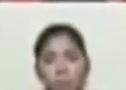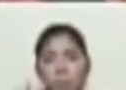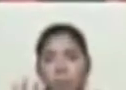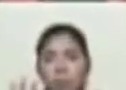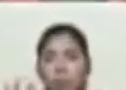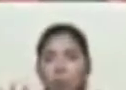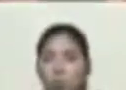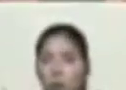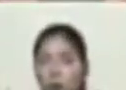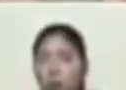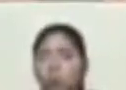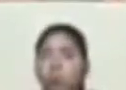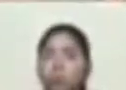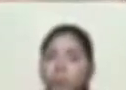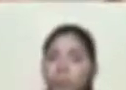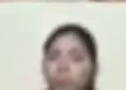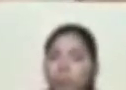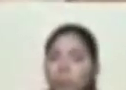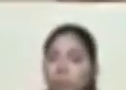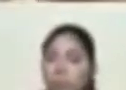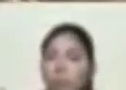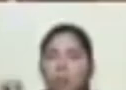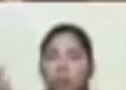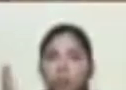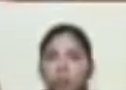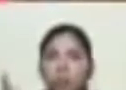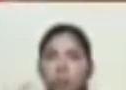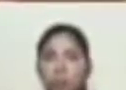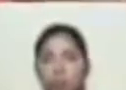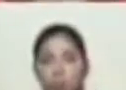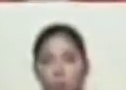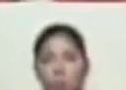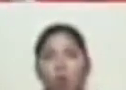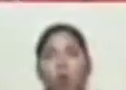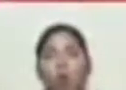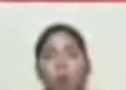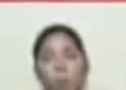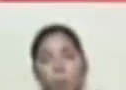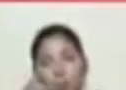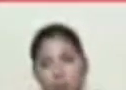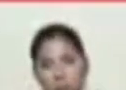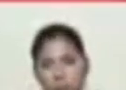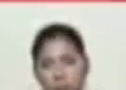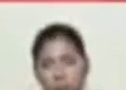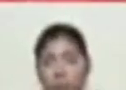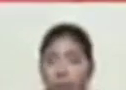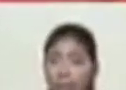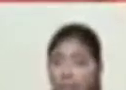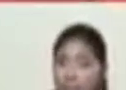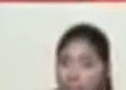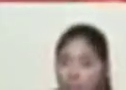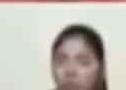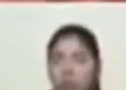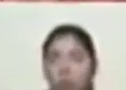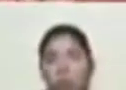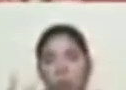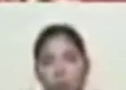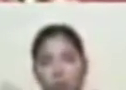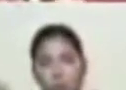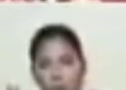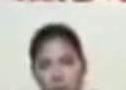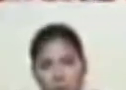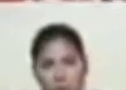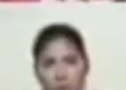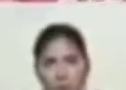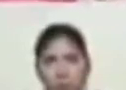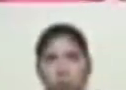democráticas y libres, justas en el país de Venezuela, señores. Así lo han dejado claro. Por otra información, también tenemos noticia de que la segunda opción militar